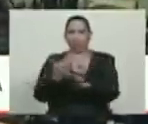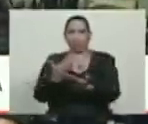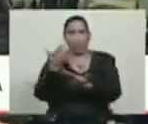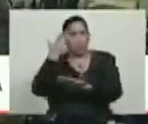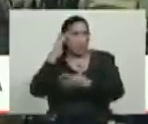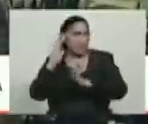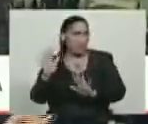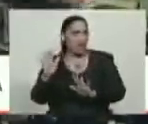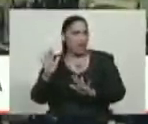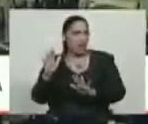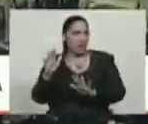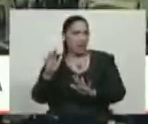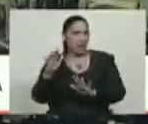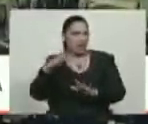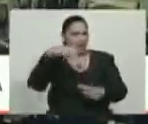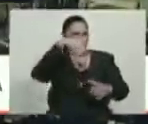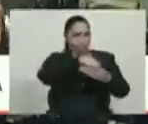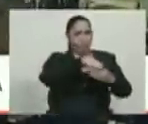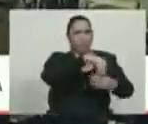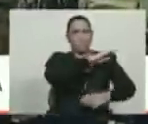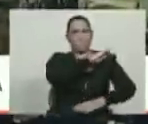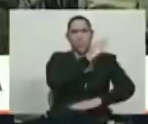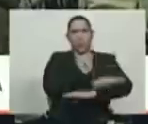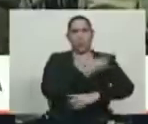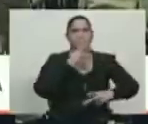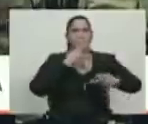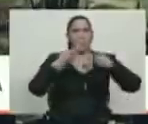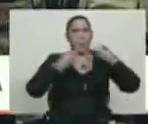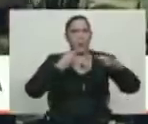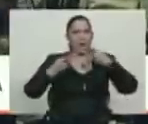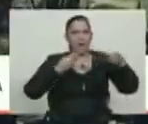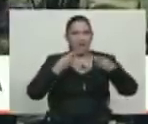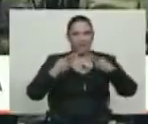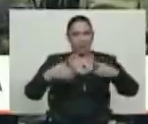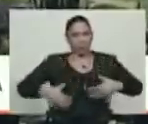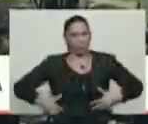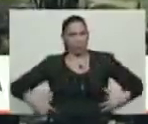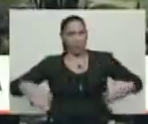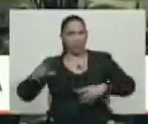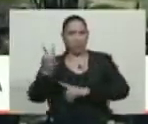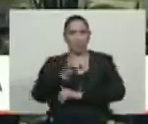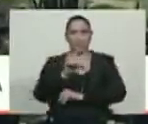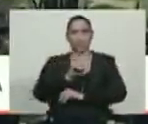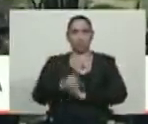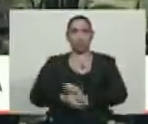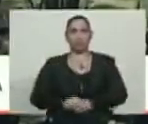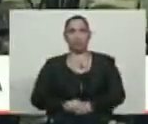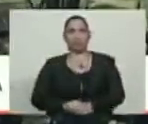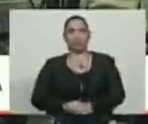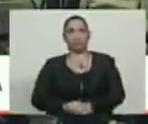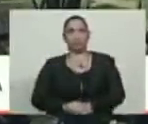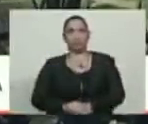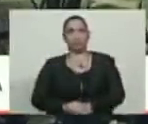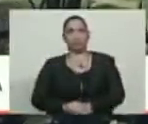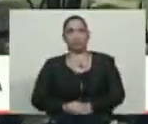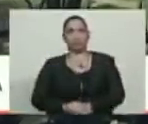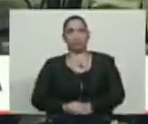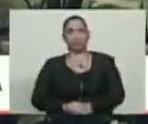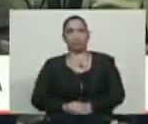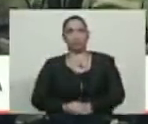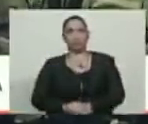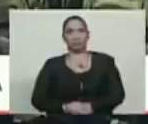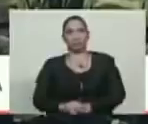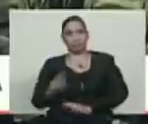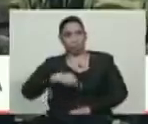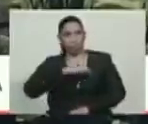pretenden ponerle la mano al poder político y a la riqueza en Venezuela. Ya los hemos